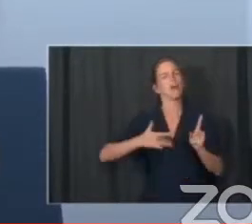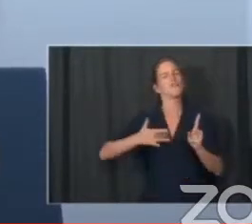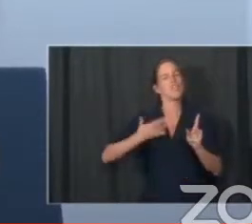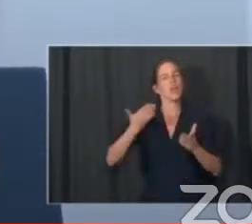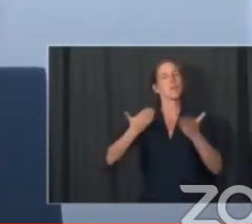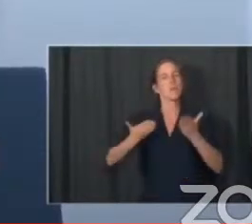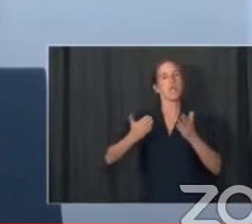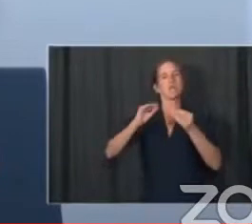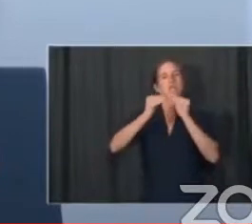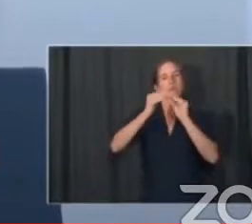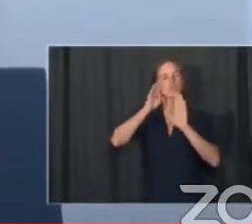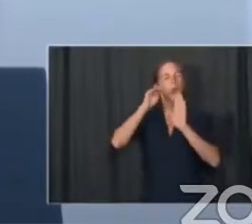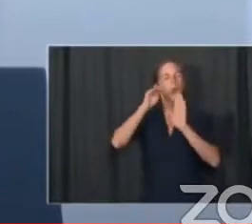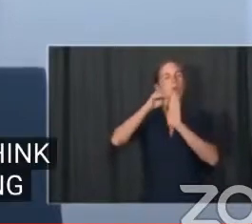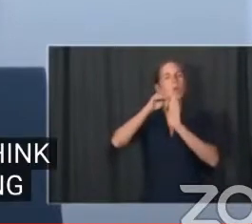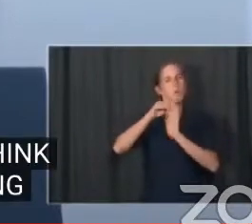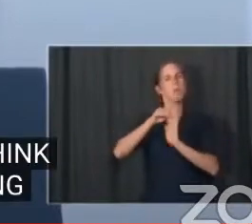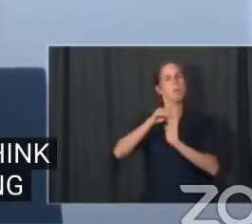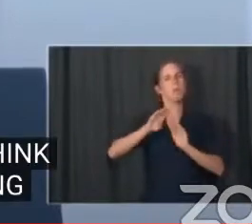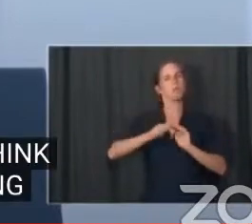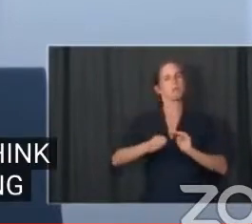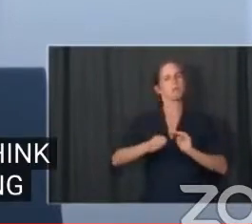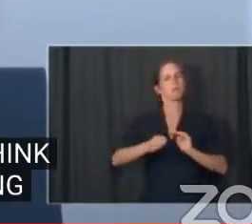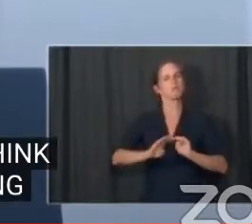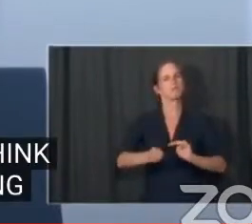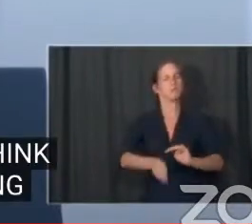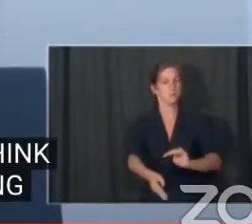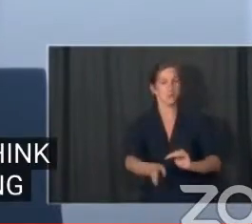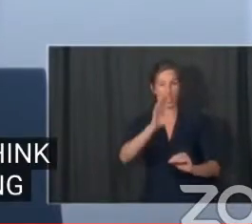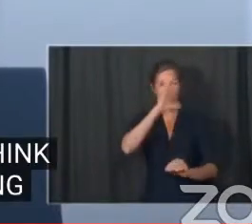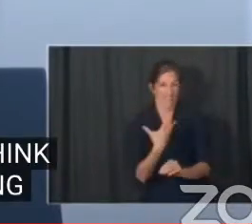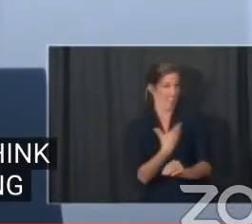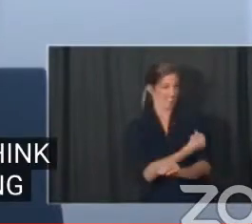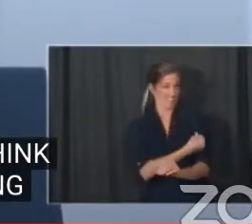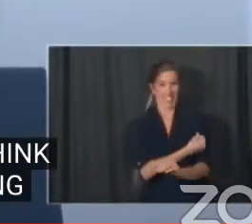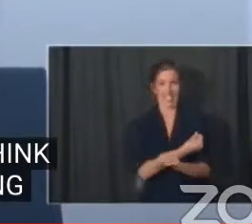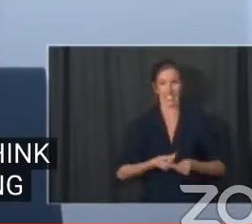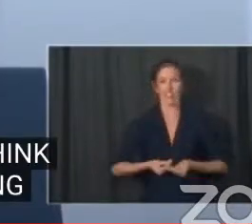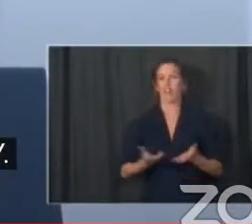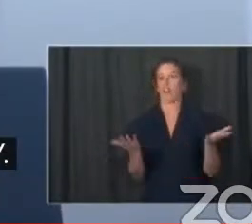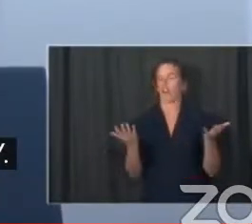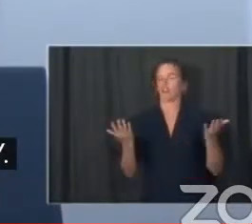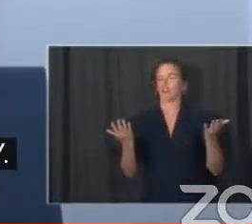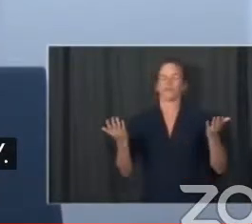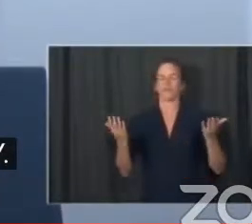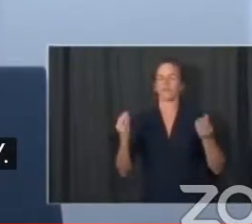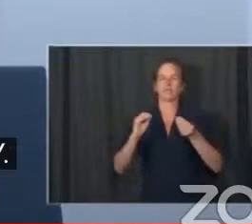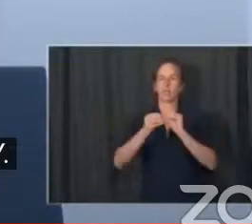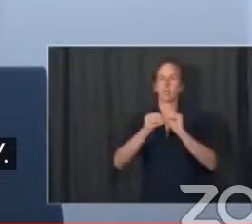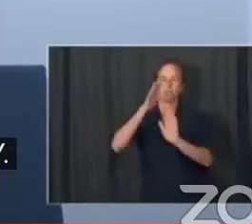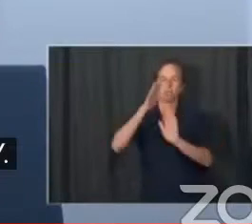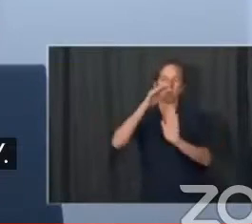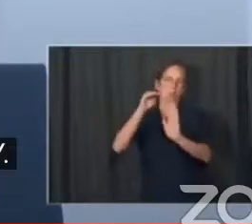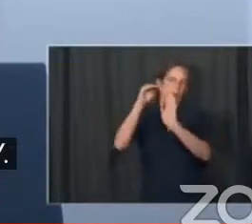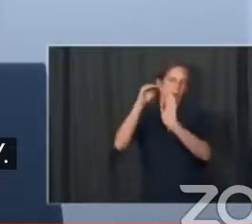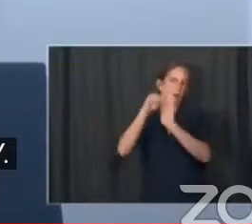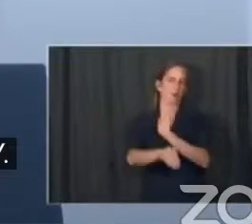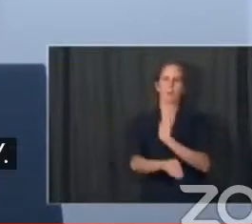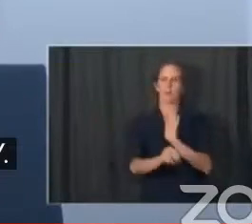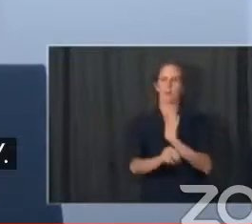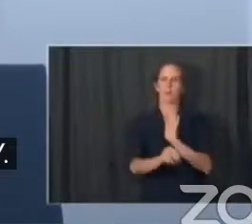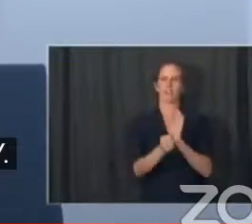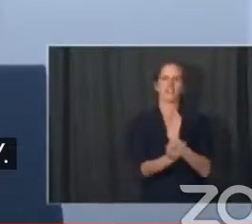son disponibles para los estados y las jurisdicciones adicionales. Hemos hecho capacidad adicional. También hemos